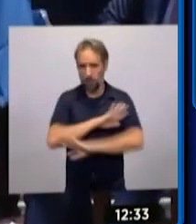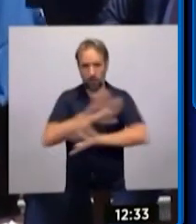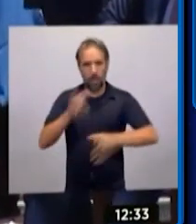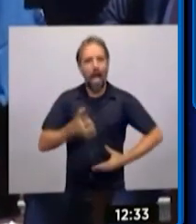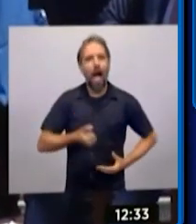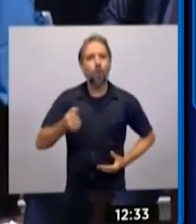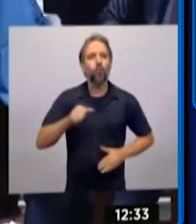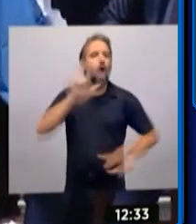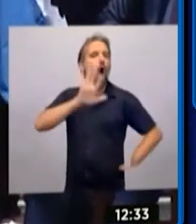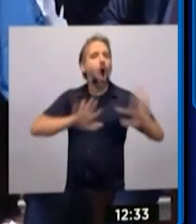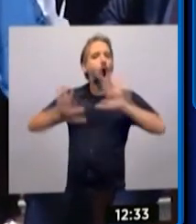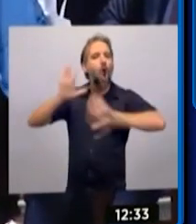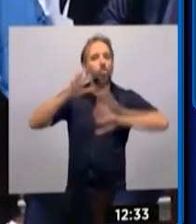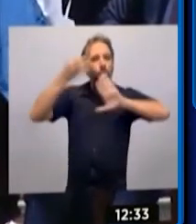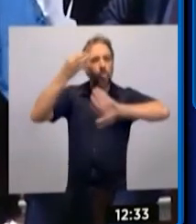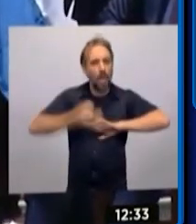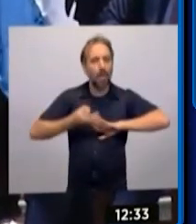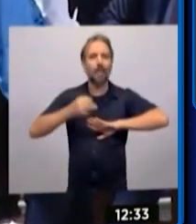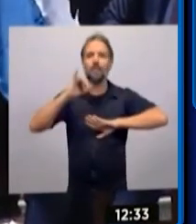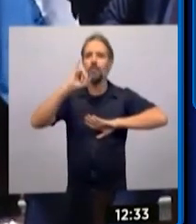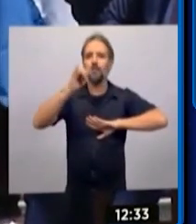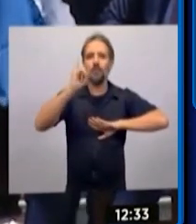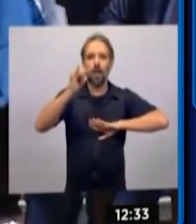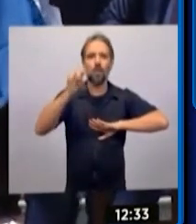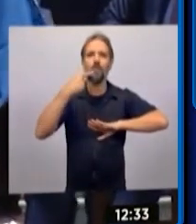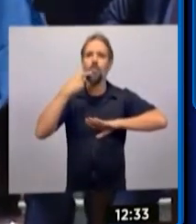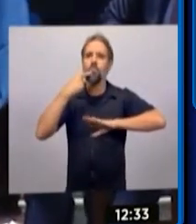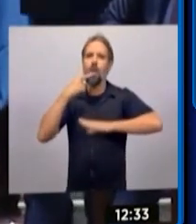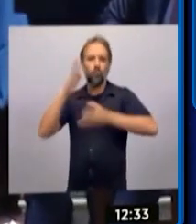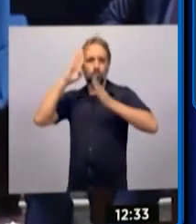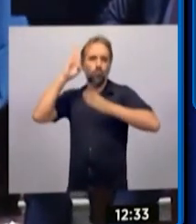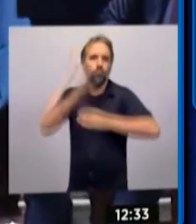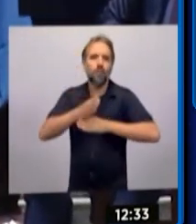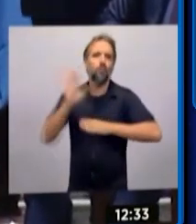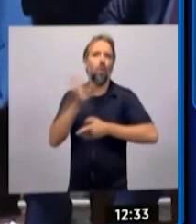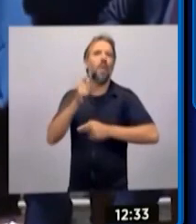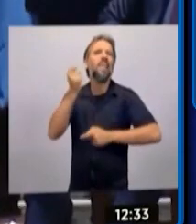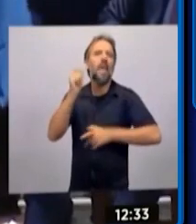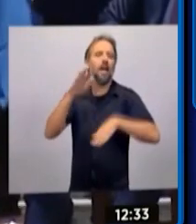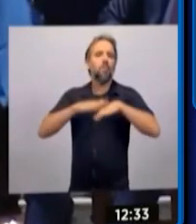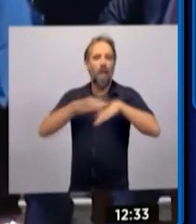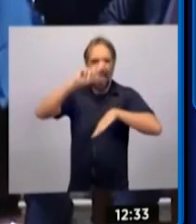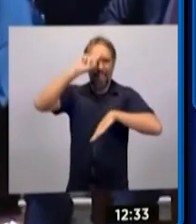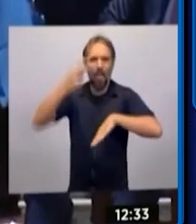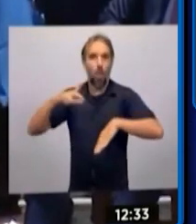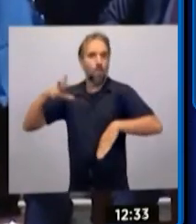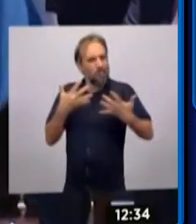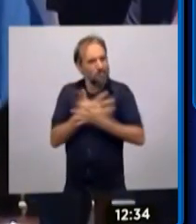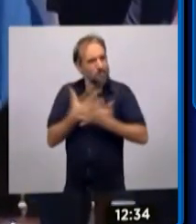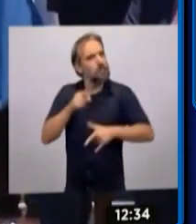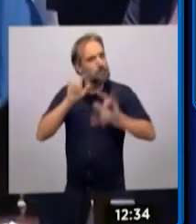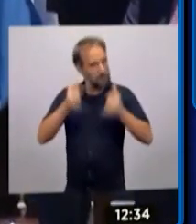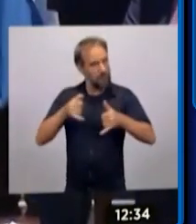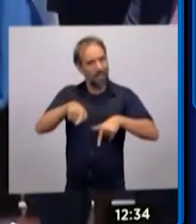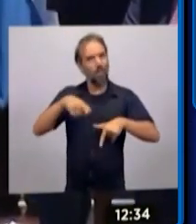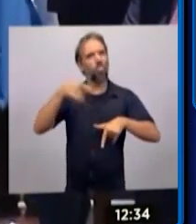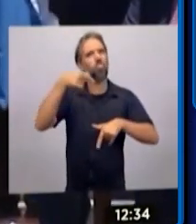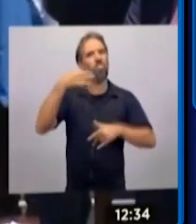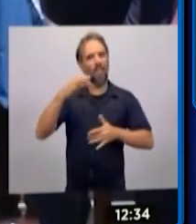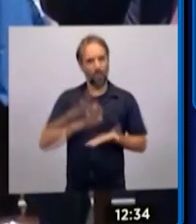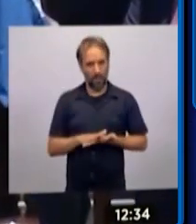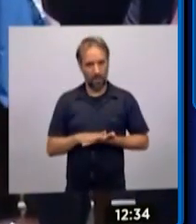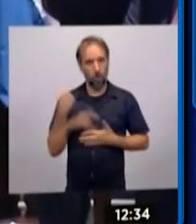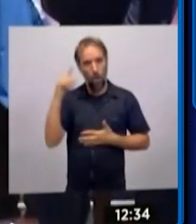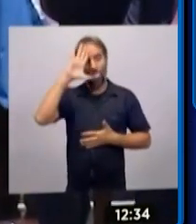argentino y todo el aparato del Estado mundial no Y esto es es muy complicado Entonces yo creo que los argentinos que han hecho una una gran lectura muy